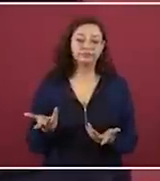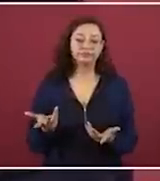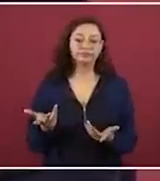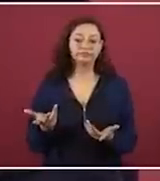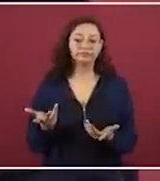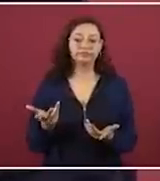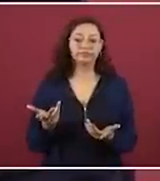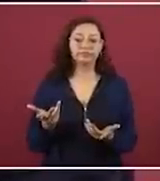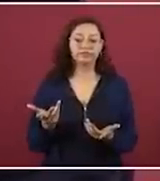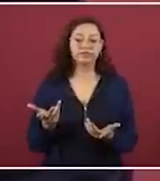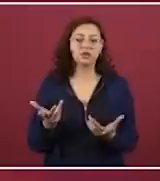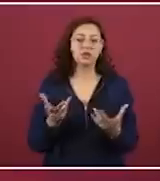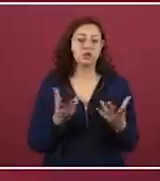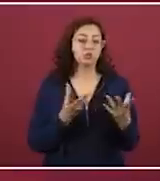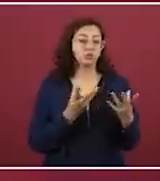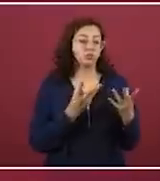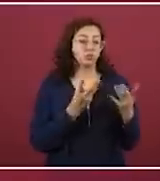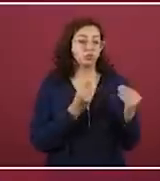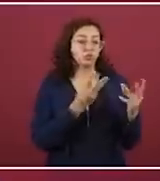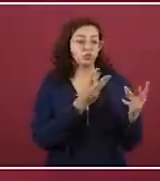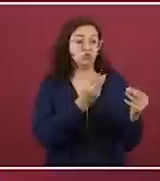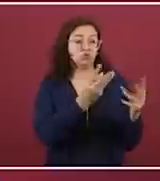considerable de intermediación,